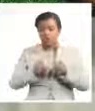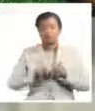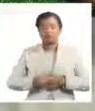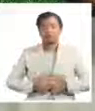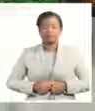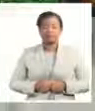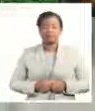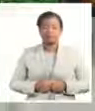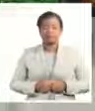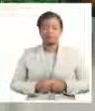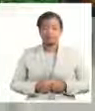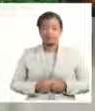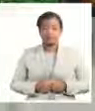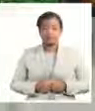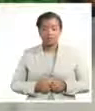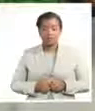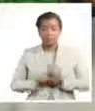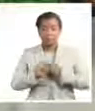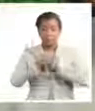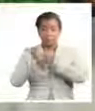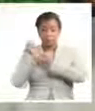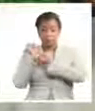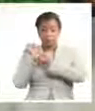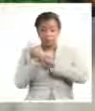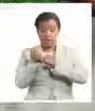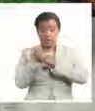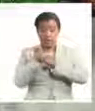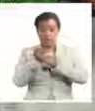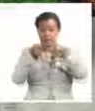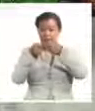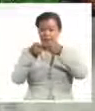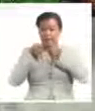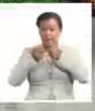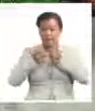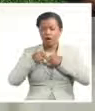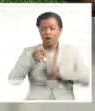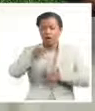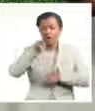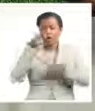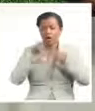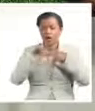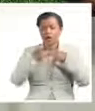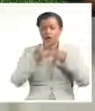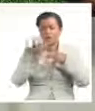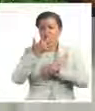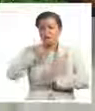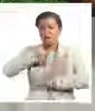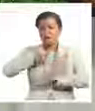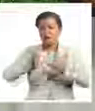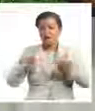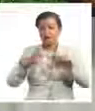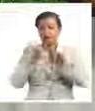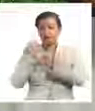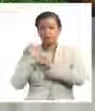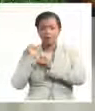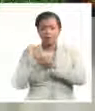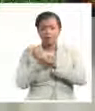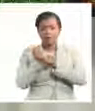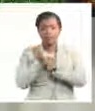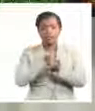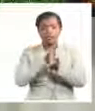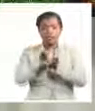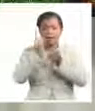siguiendo con nuestro deporte nacional la polémica de los nuevos nombres que animarán la liga élite del béisbol cubano sigue